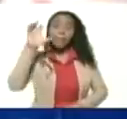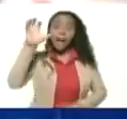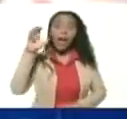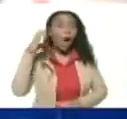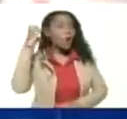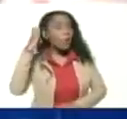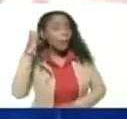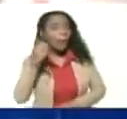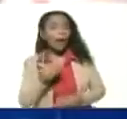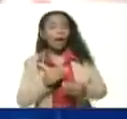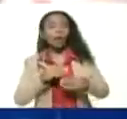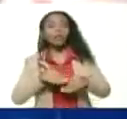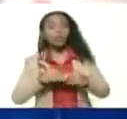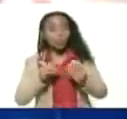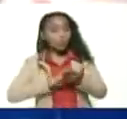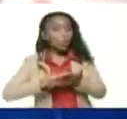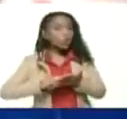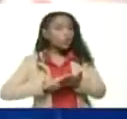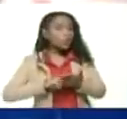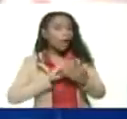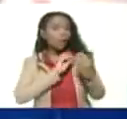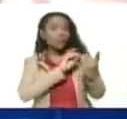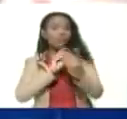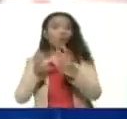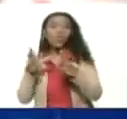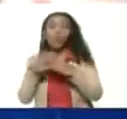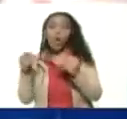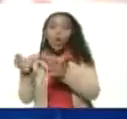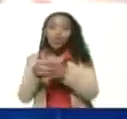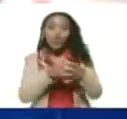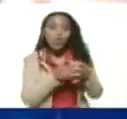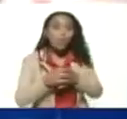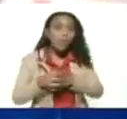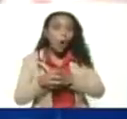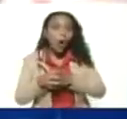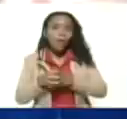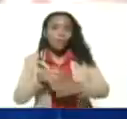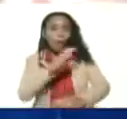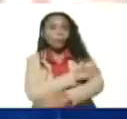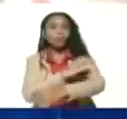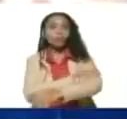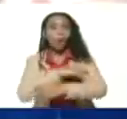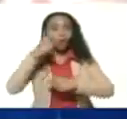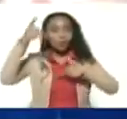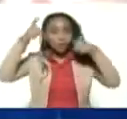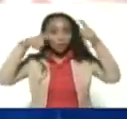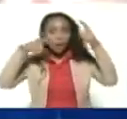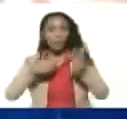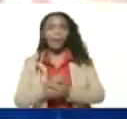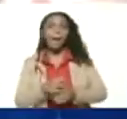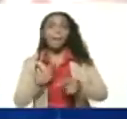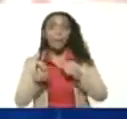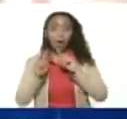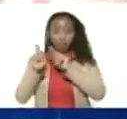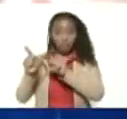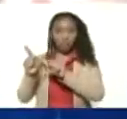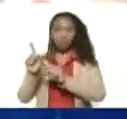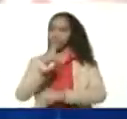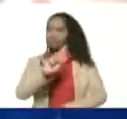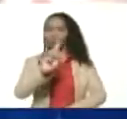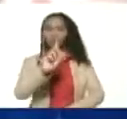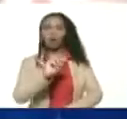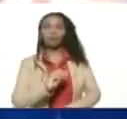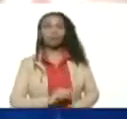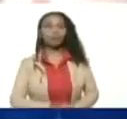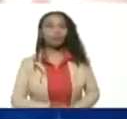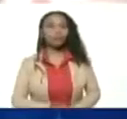para restablecer el diálogo con todos los sectores de oposición y el chavismo. Pero así no. Así